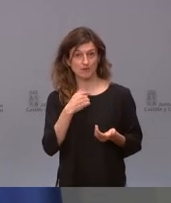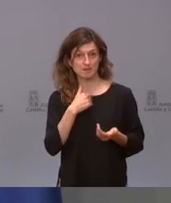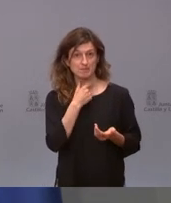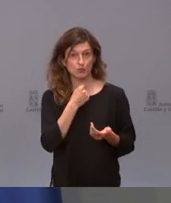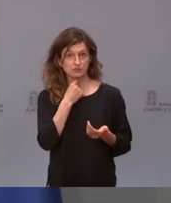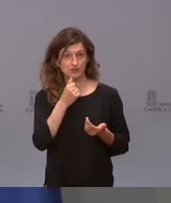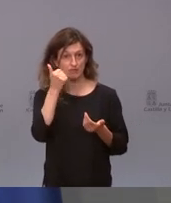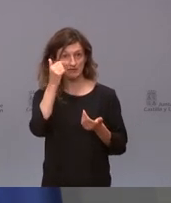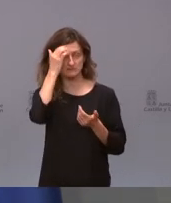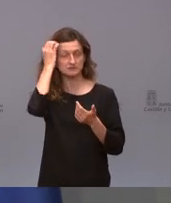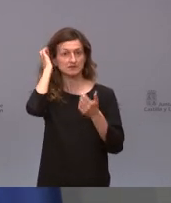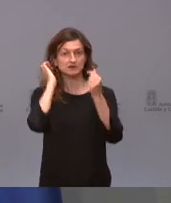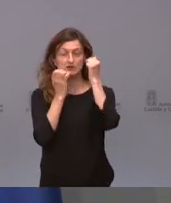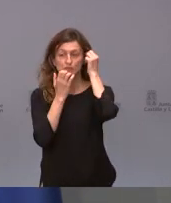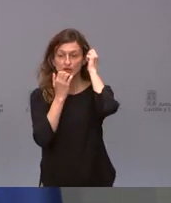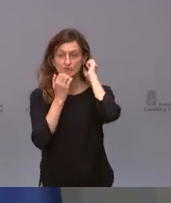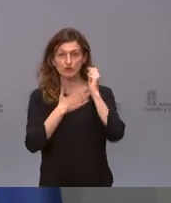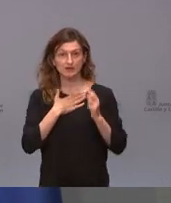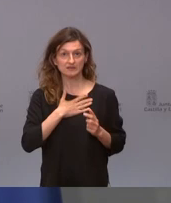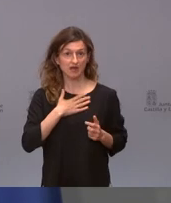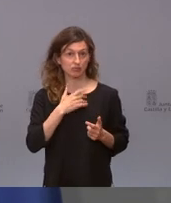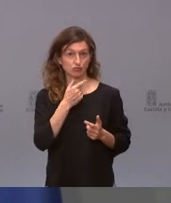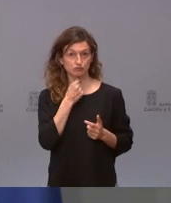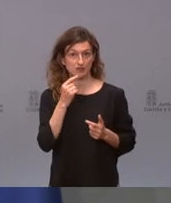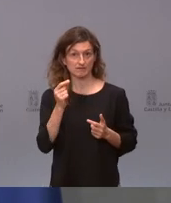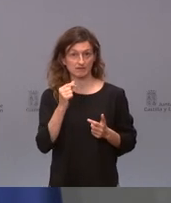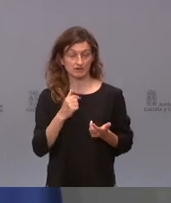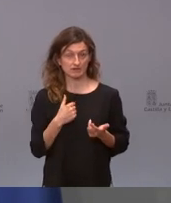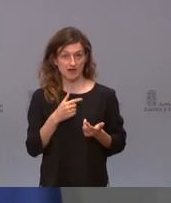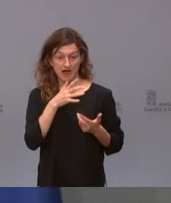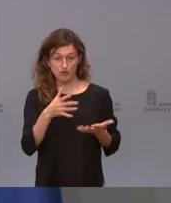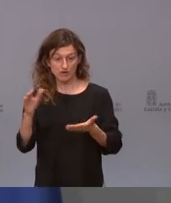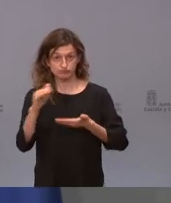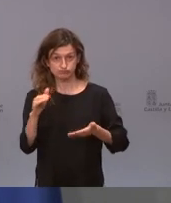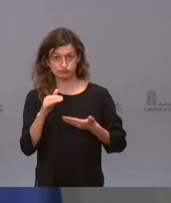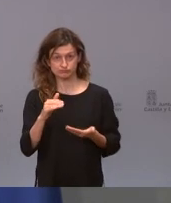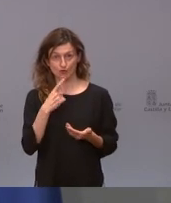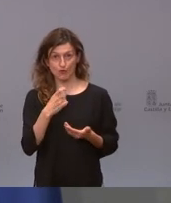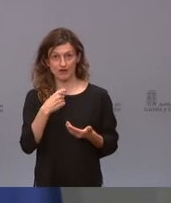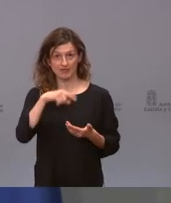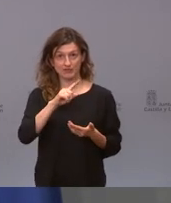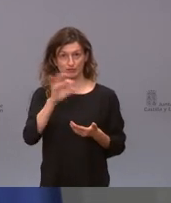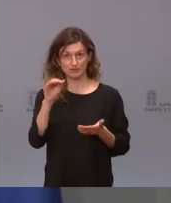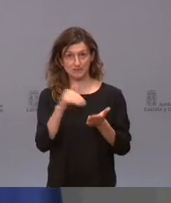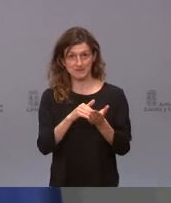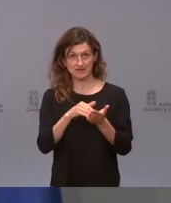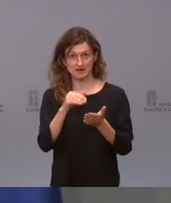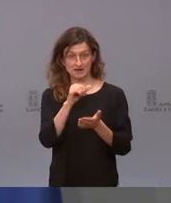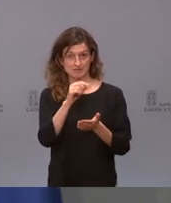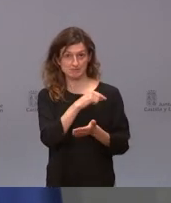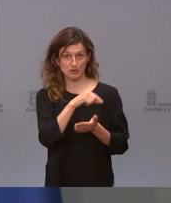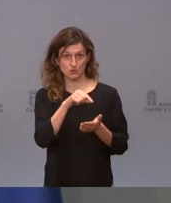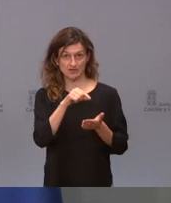llevo diciendo desde el principio que me hubiera encantado a recibir las que estoy recibiendo ahora es decir tener 150 mil vacunas semanales